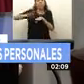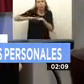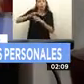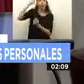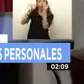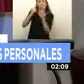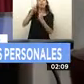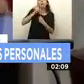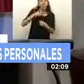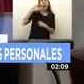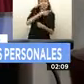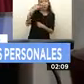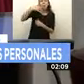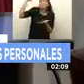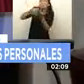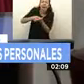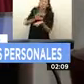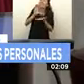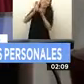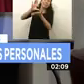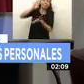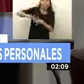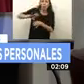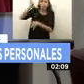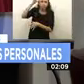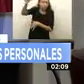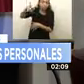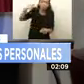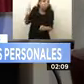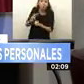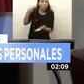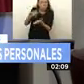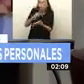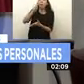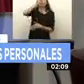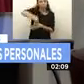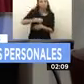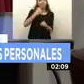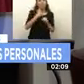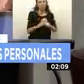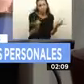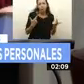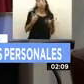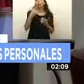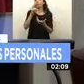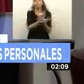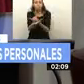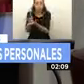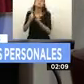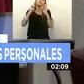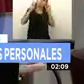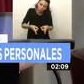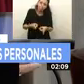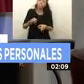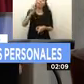que pagar Alemania que no la podía pagar y entonces generó desempleo desocupación Y sí finalmente inflación pero